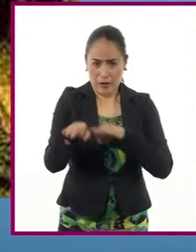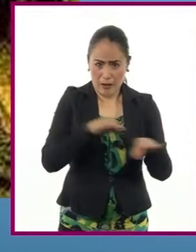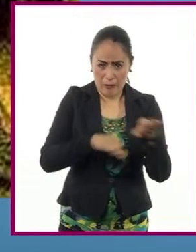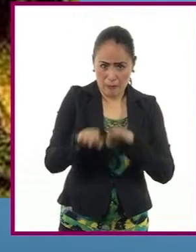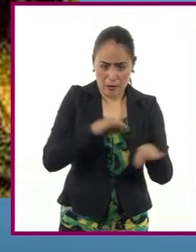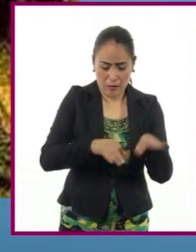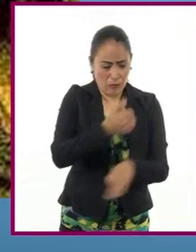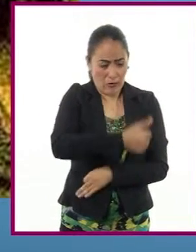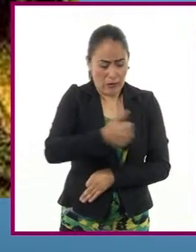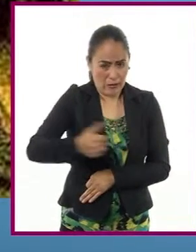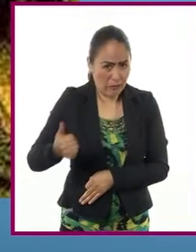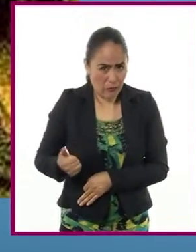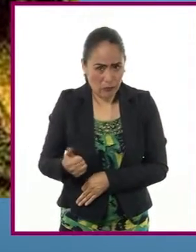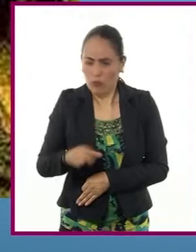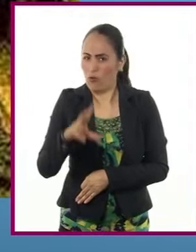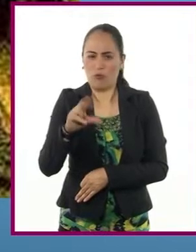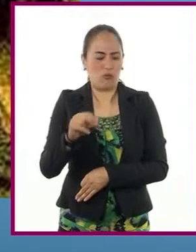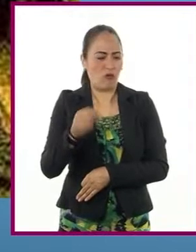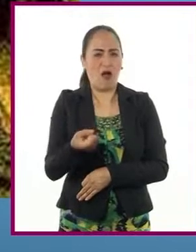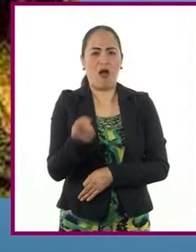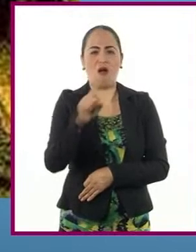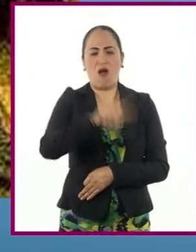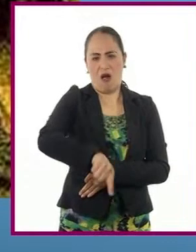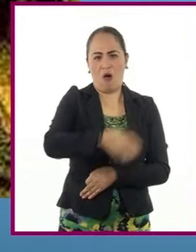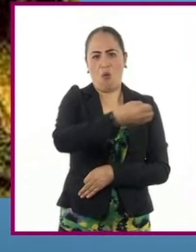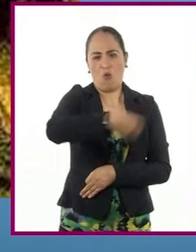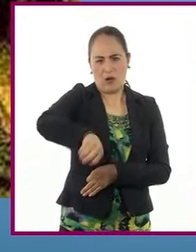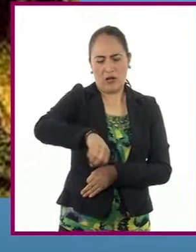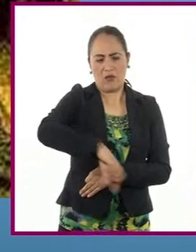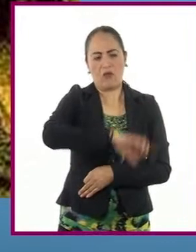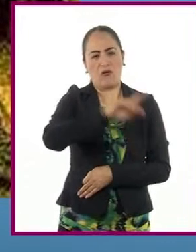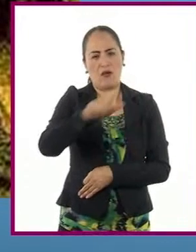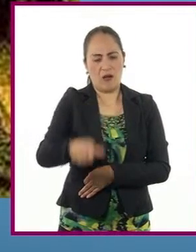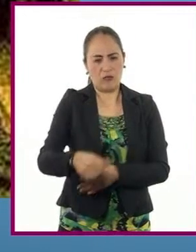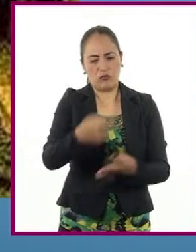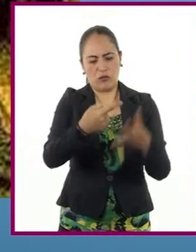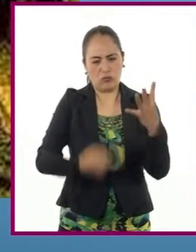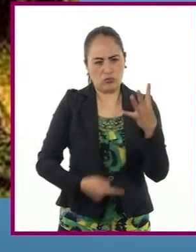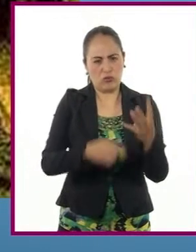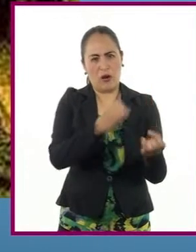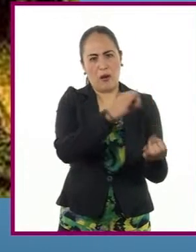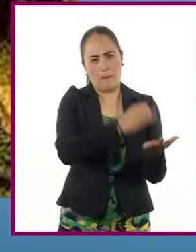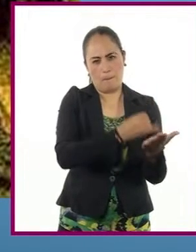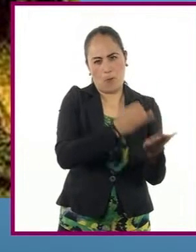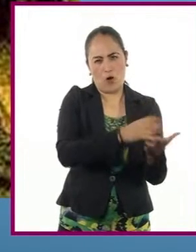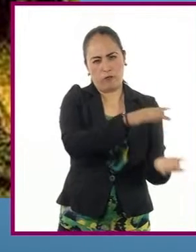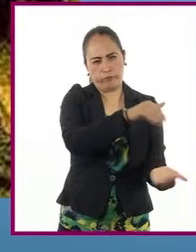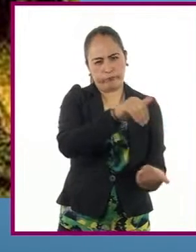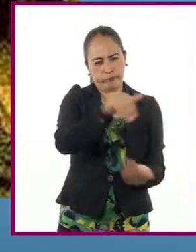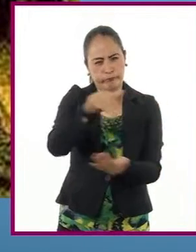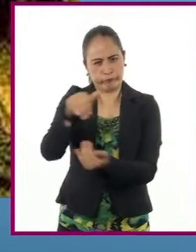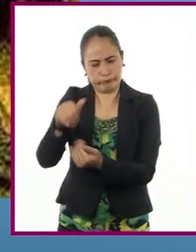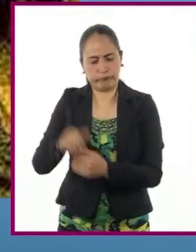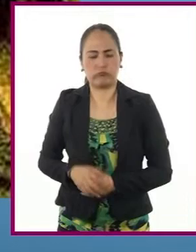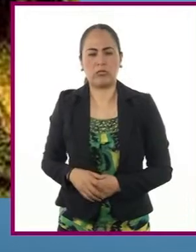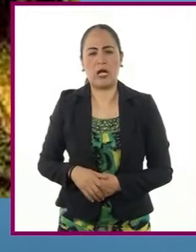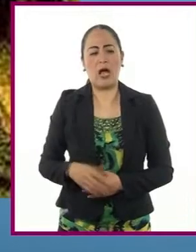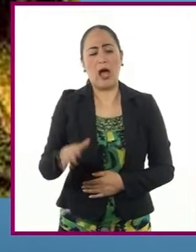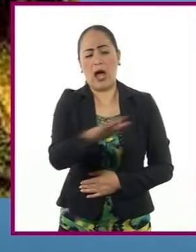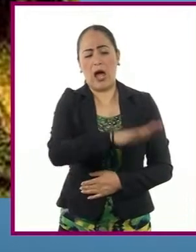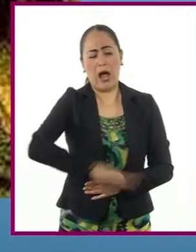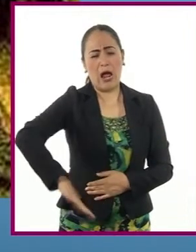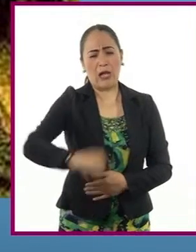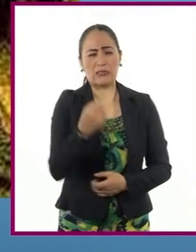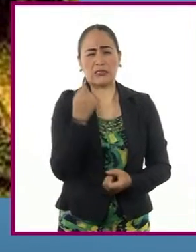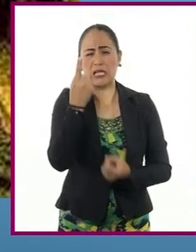para convertirse en una renta. Desde fines del siglo XVI, solo en zonas marginadas y pobres